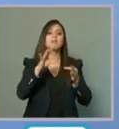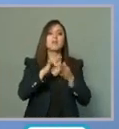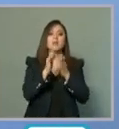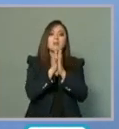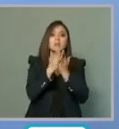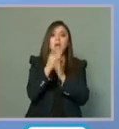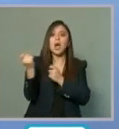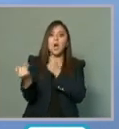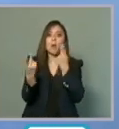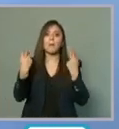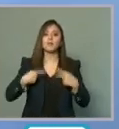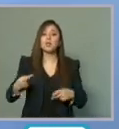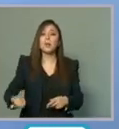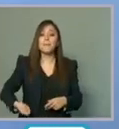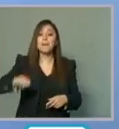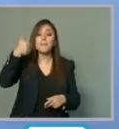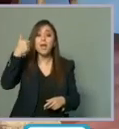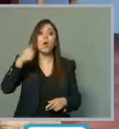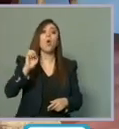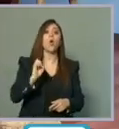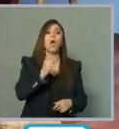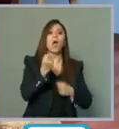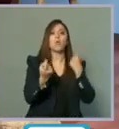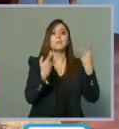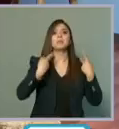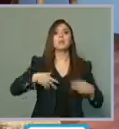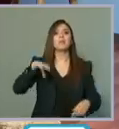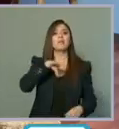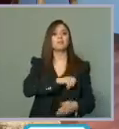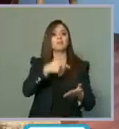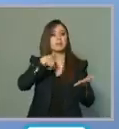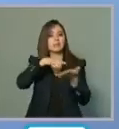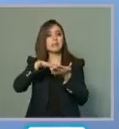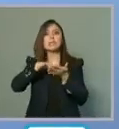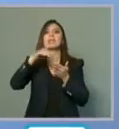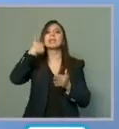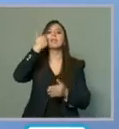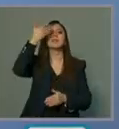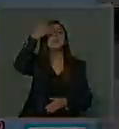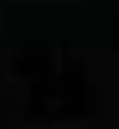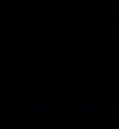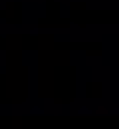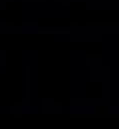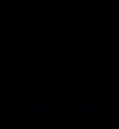los no tan principiantes que estén interesados en conocer más acerca de la cultura rusa. Muchísimas gracias por venir.